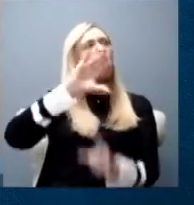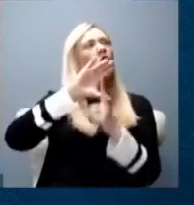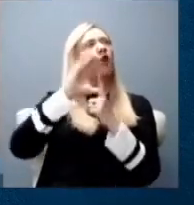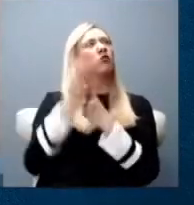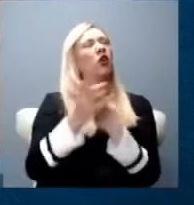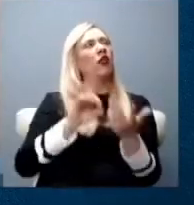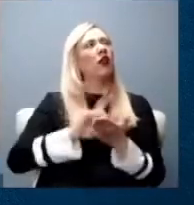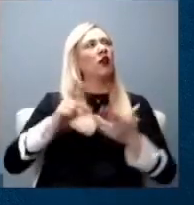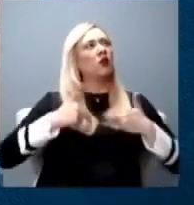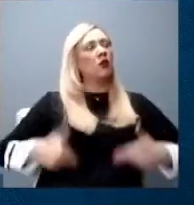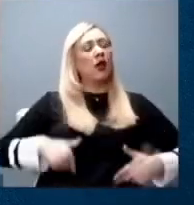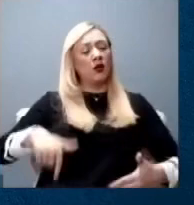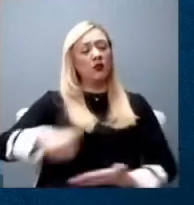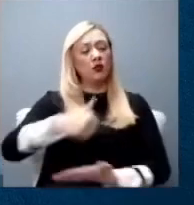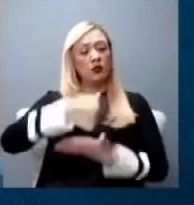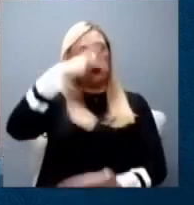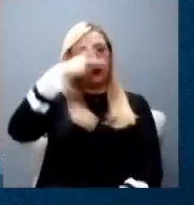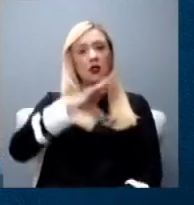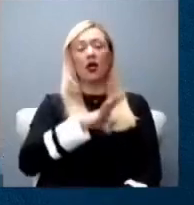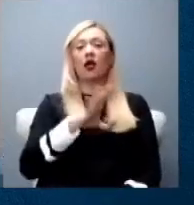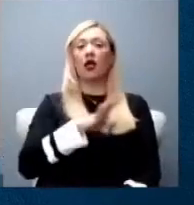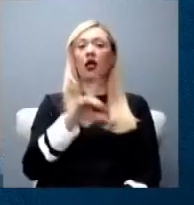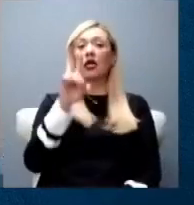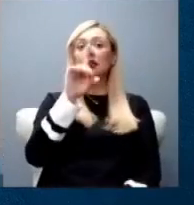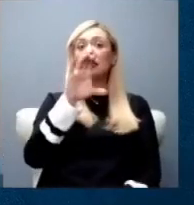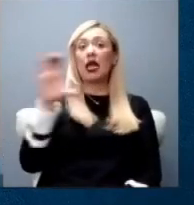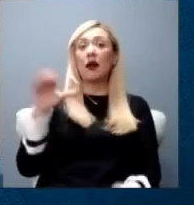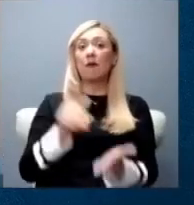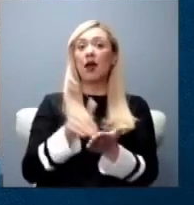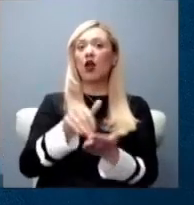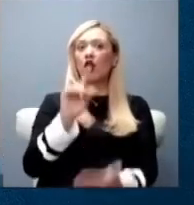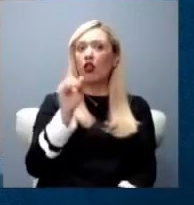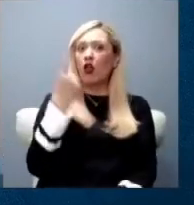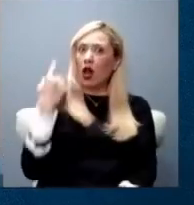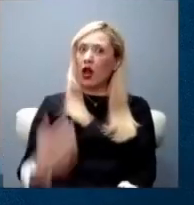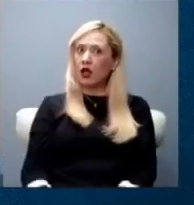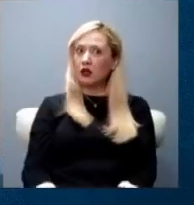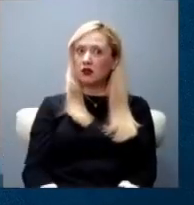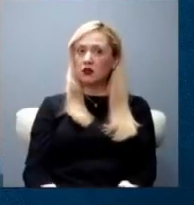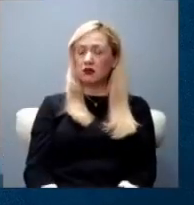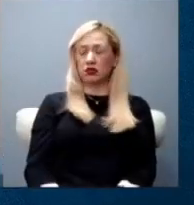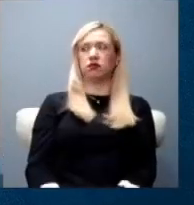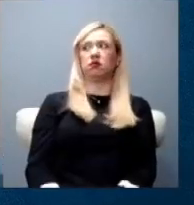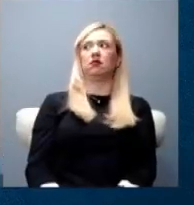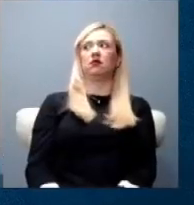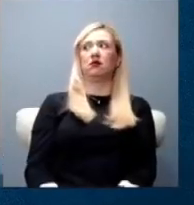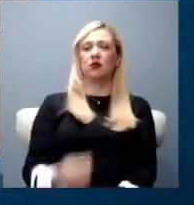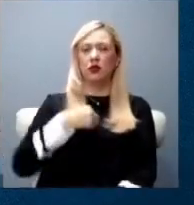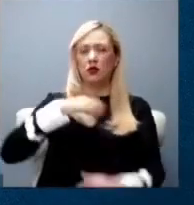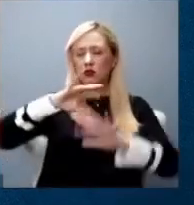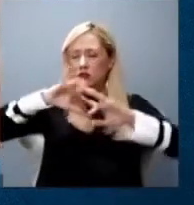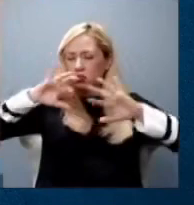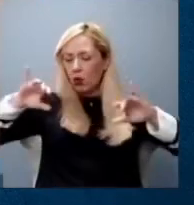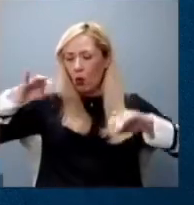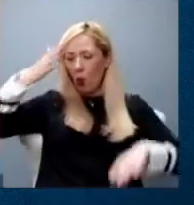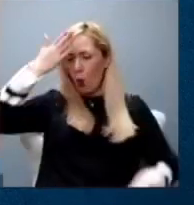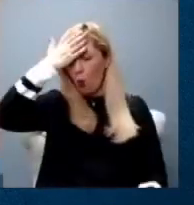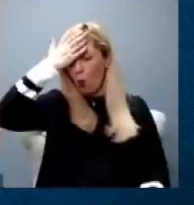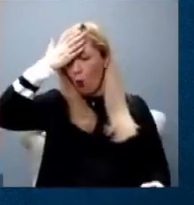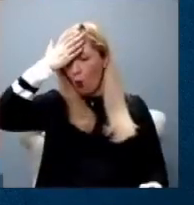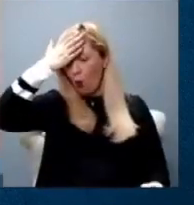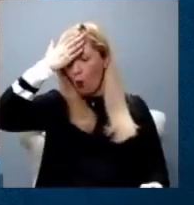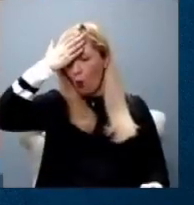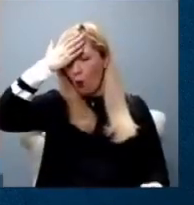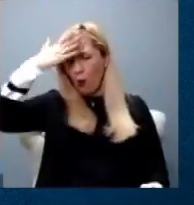DF tiene un presupuesto de por ahí 100 millones de dólares la última vez que hice una búsqueda. Entonces, imagínense, una Comisión de